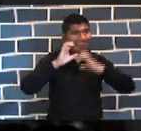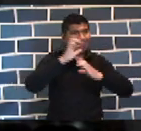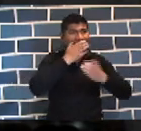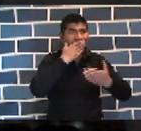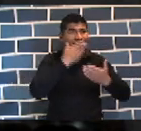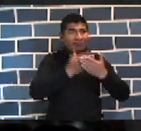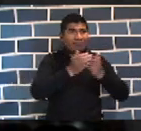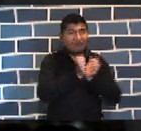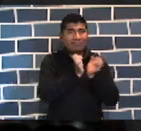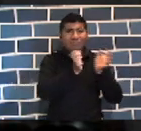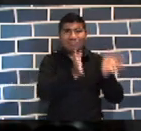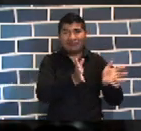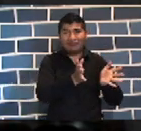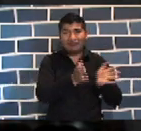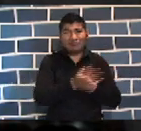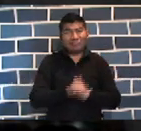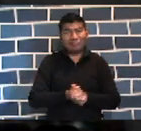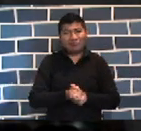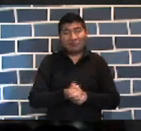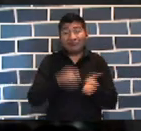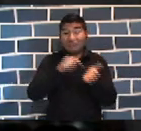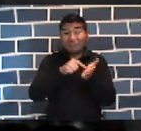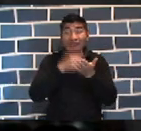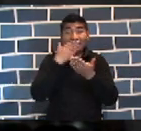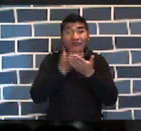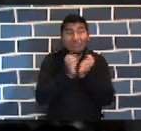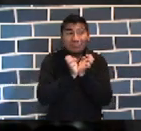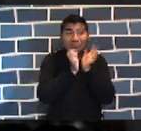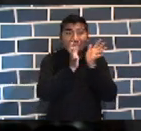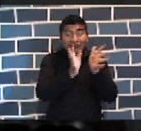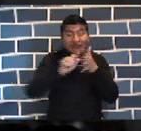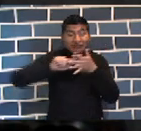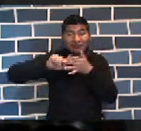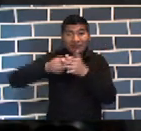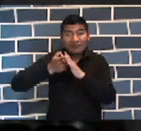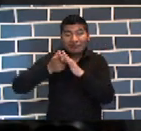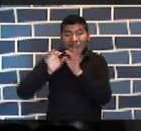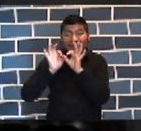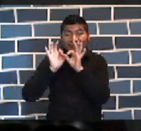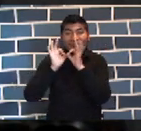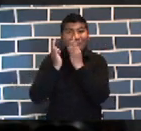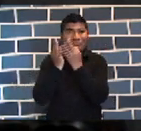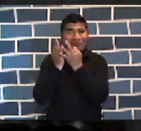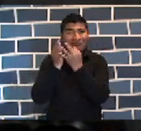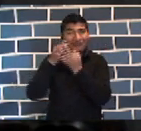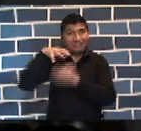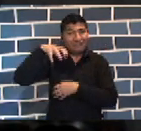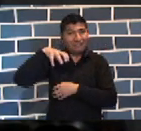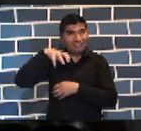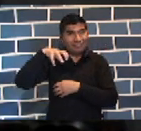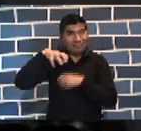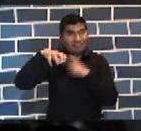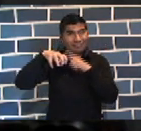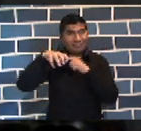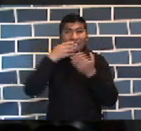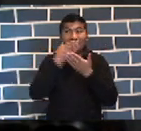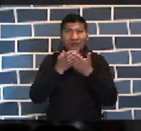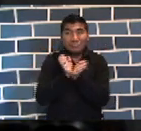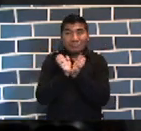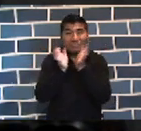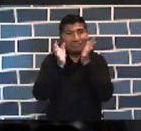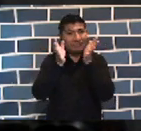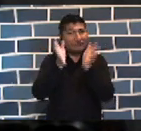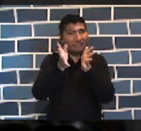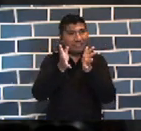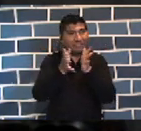bien común. Ese bien común que debe partir desde la familia. Ese bien común que debe